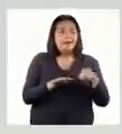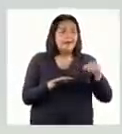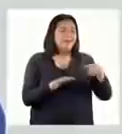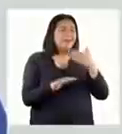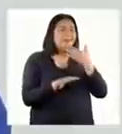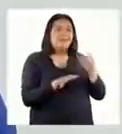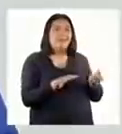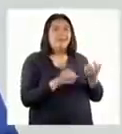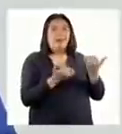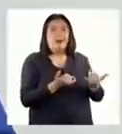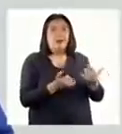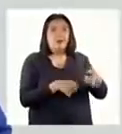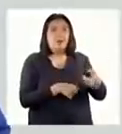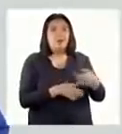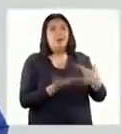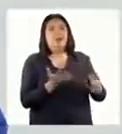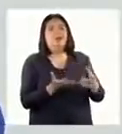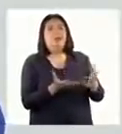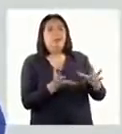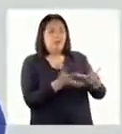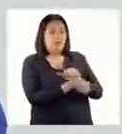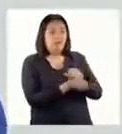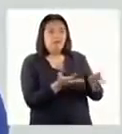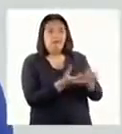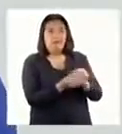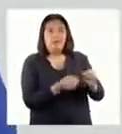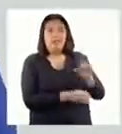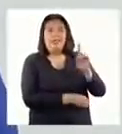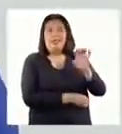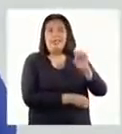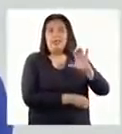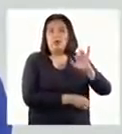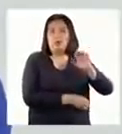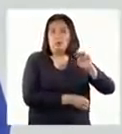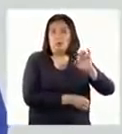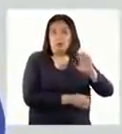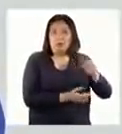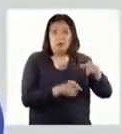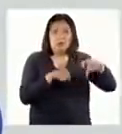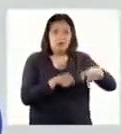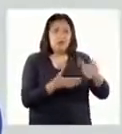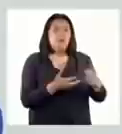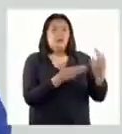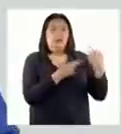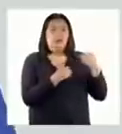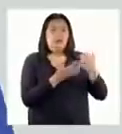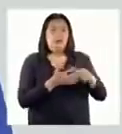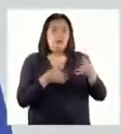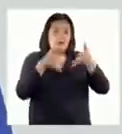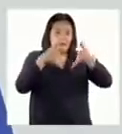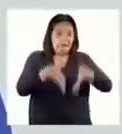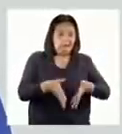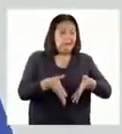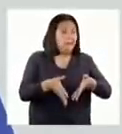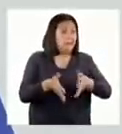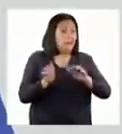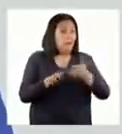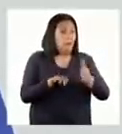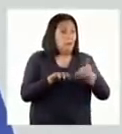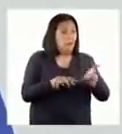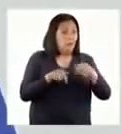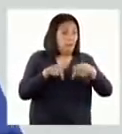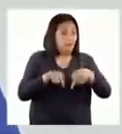a actuar los descomponedores, que son los encargados de que los desechos o restos de los